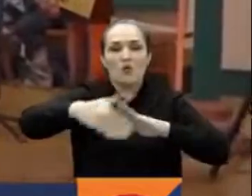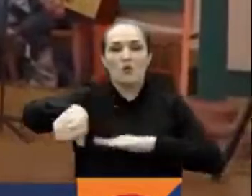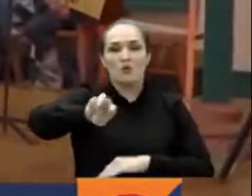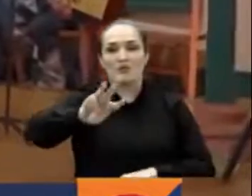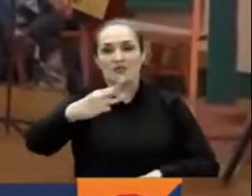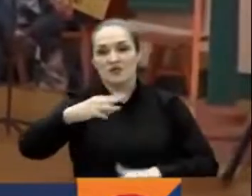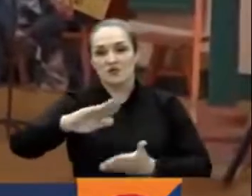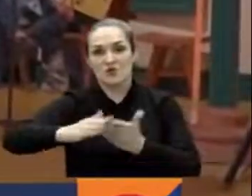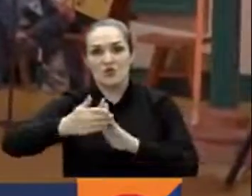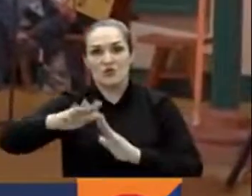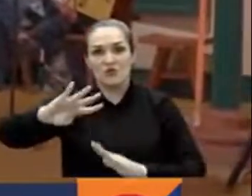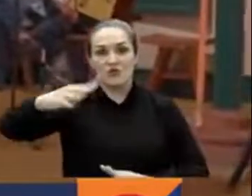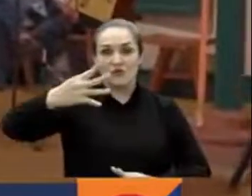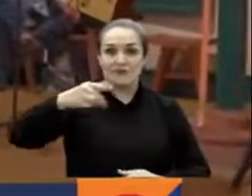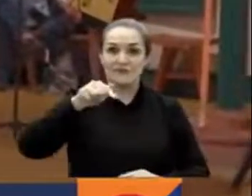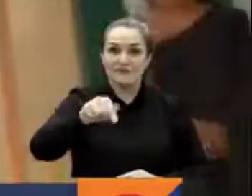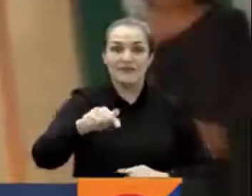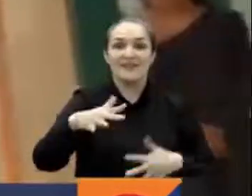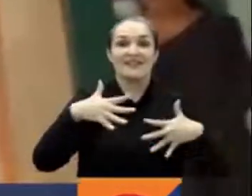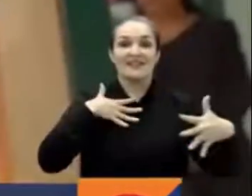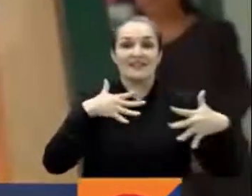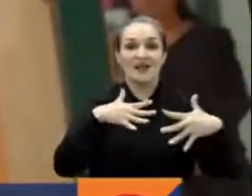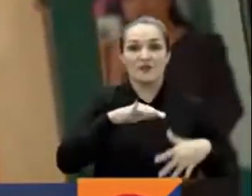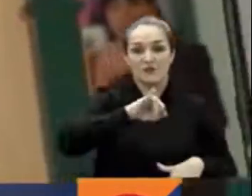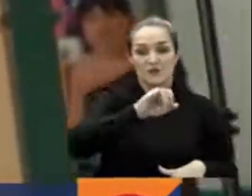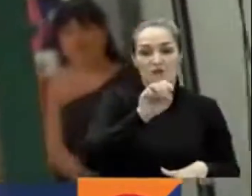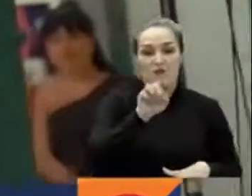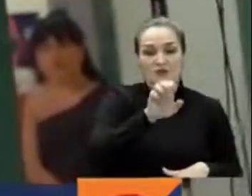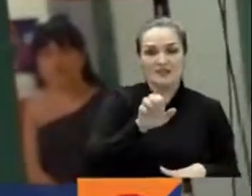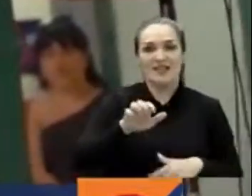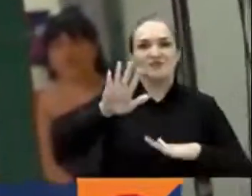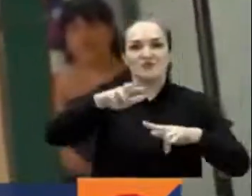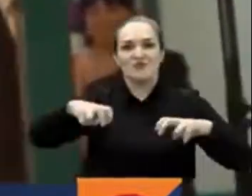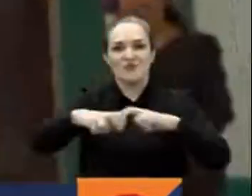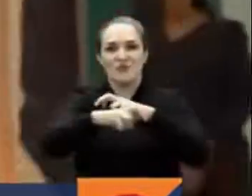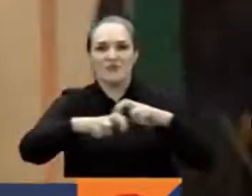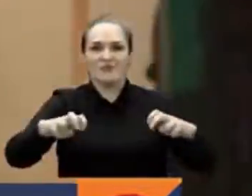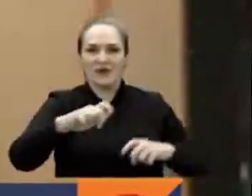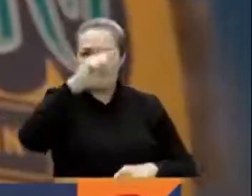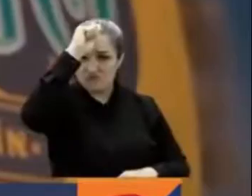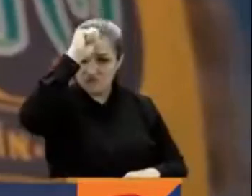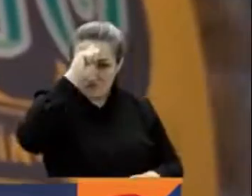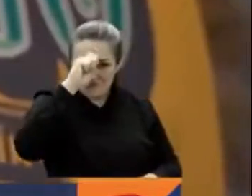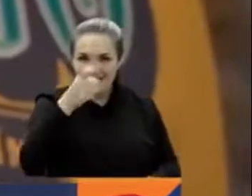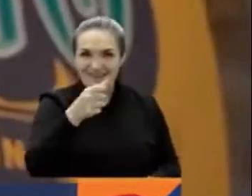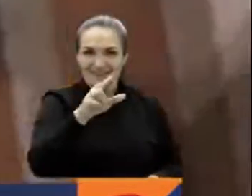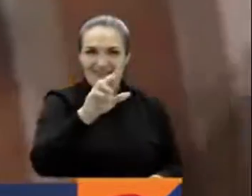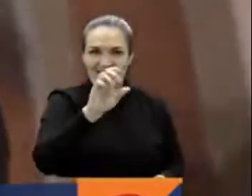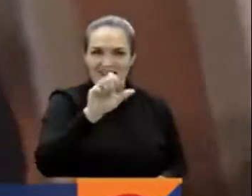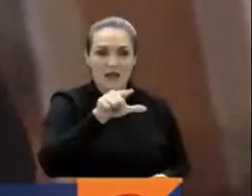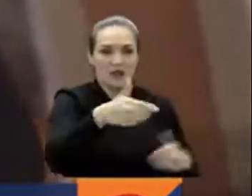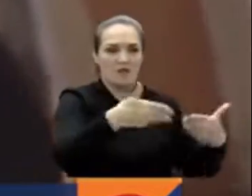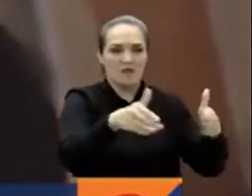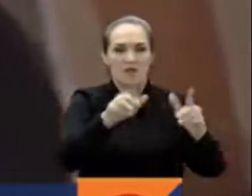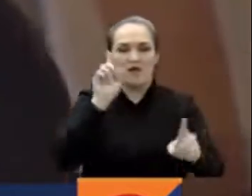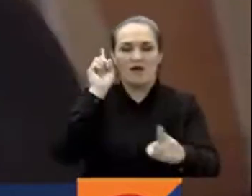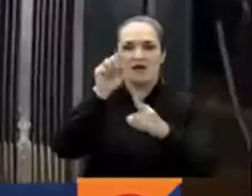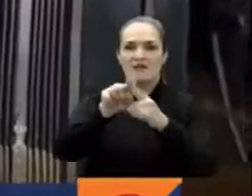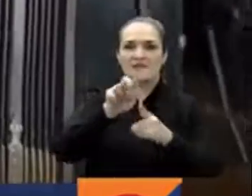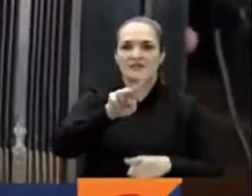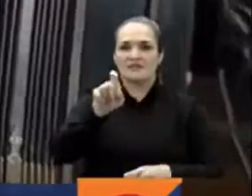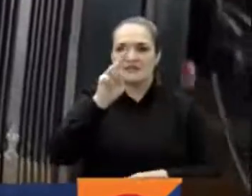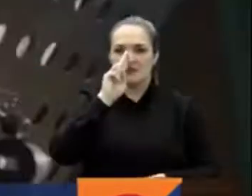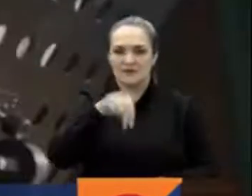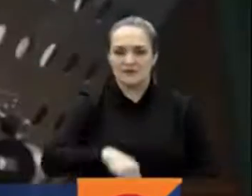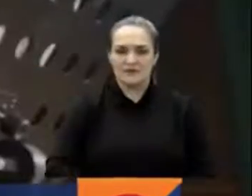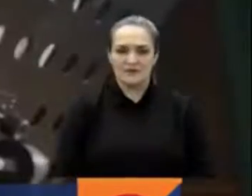la Tango Vía. El Teatro José Gutiérrez Gómez, la Plaza Gardel y otros espacios abrirán hasta el 26 de junio en la ciudad tanguera.